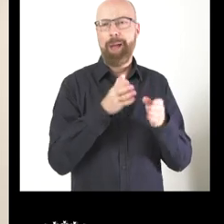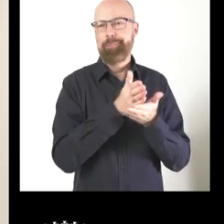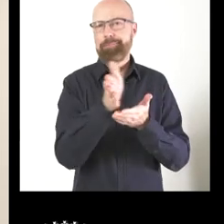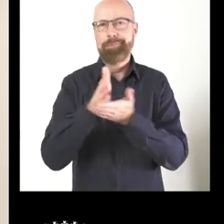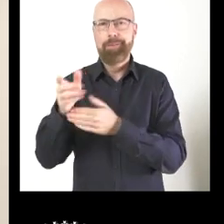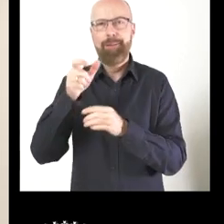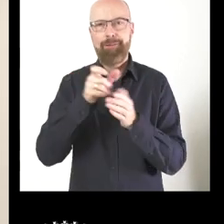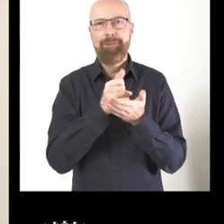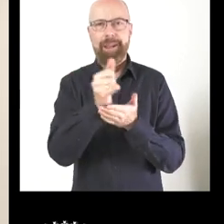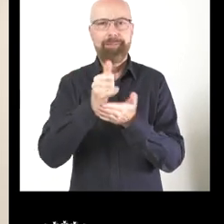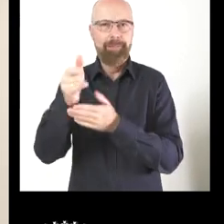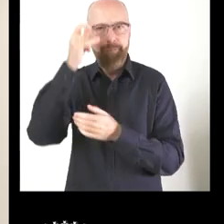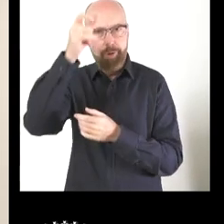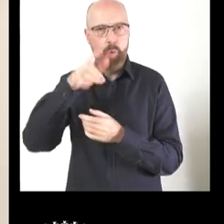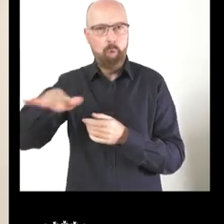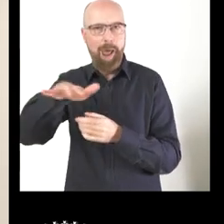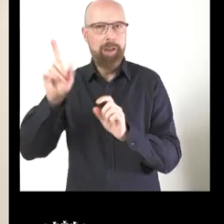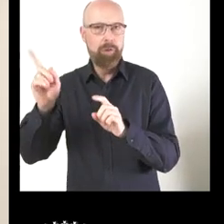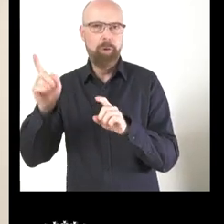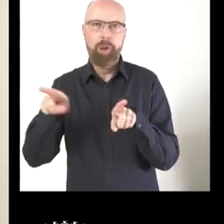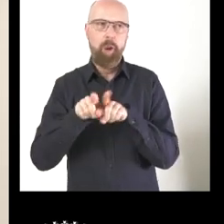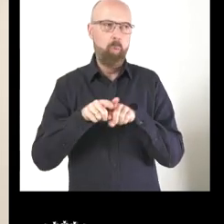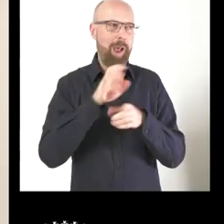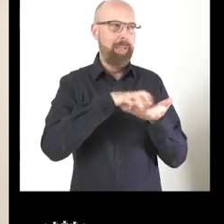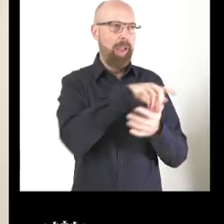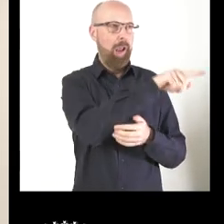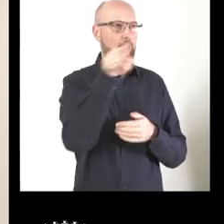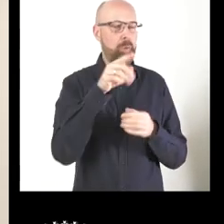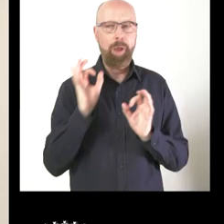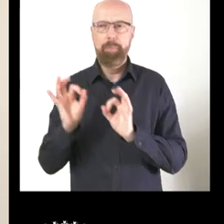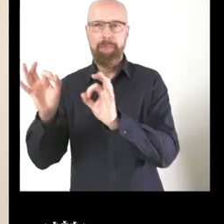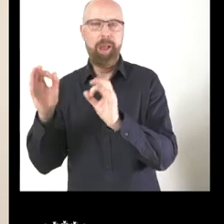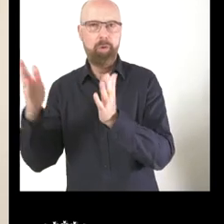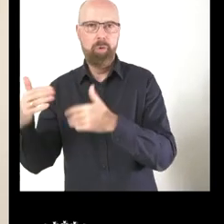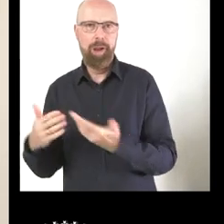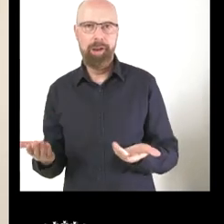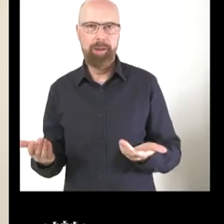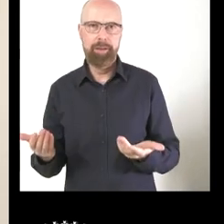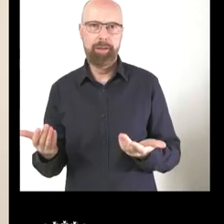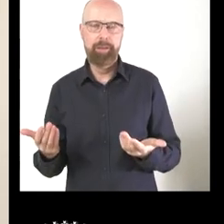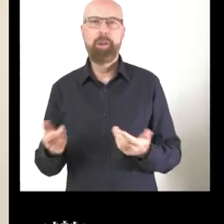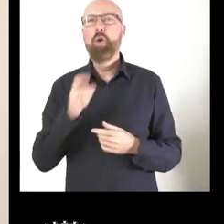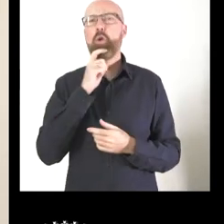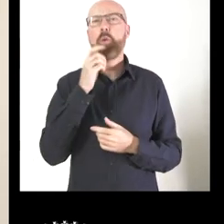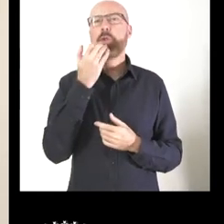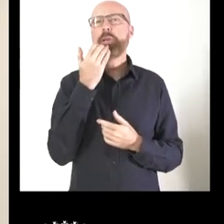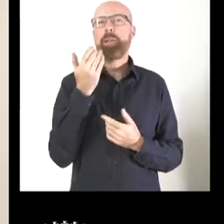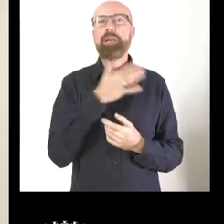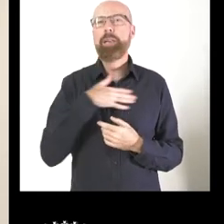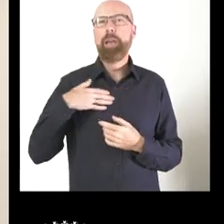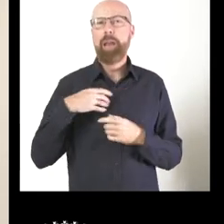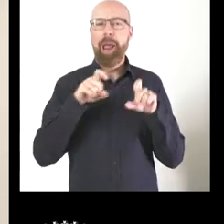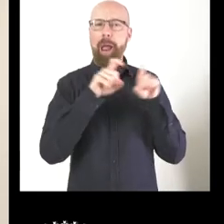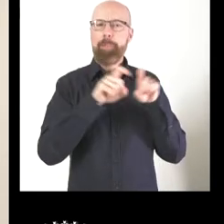Entonces cómo se plantea que haya nuevas empresas que acudan a Soria en concreto porque